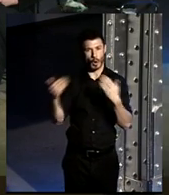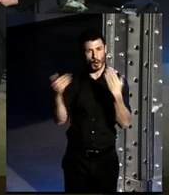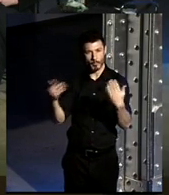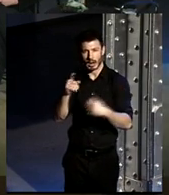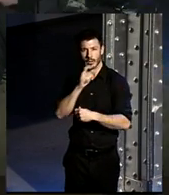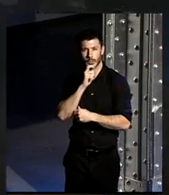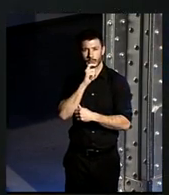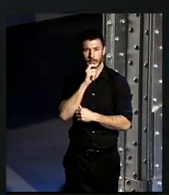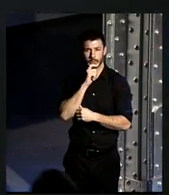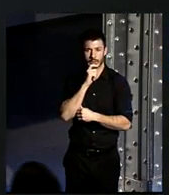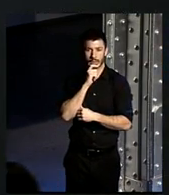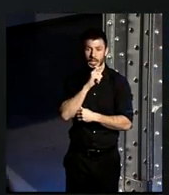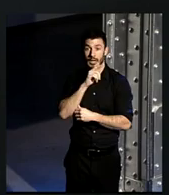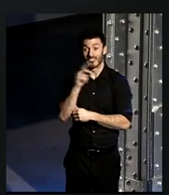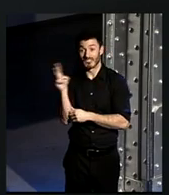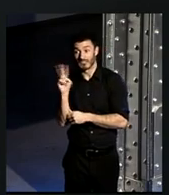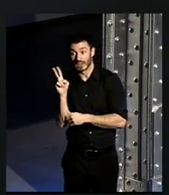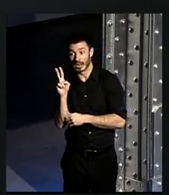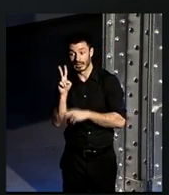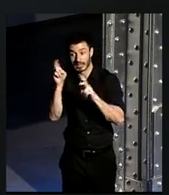Jules Verne pensaba del futuro en el año